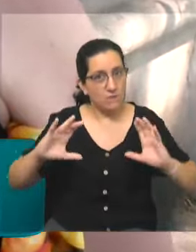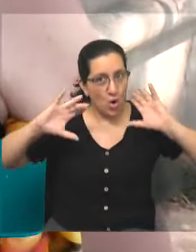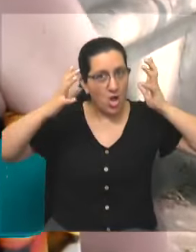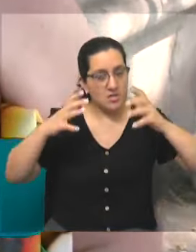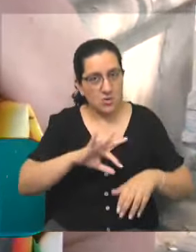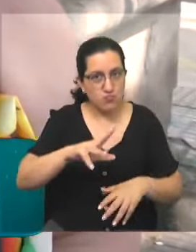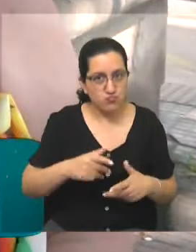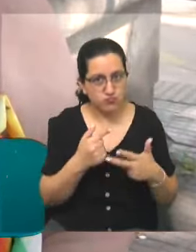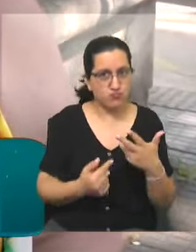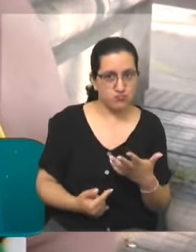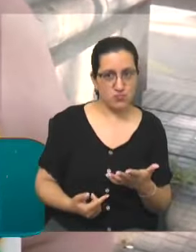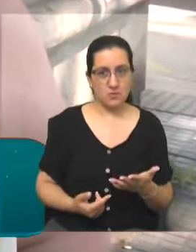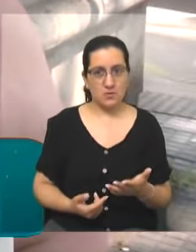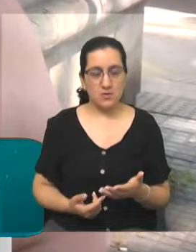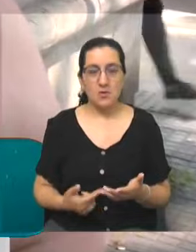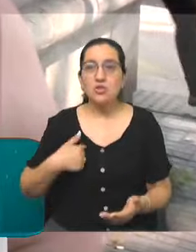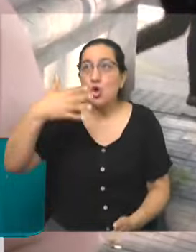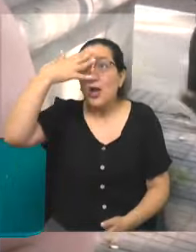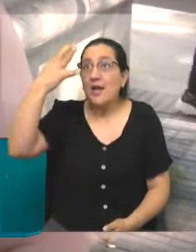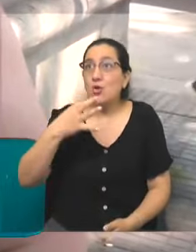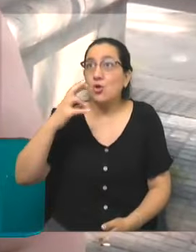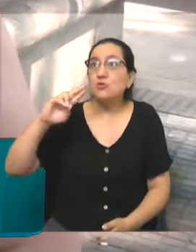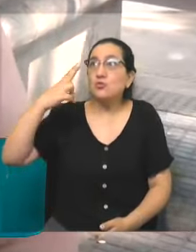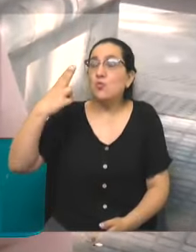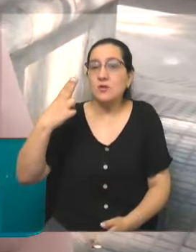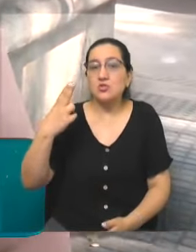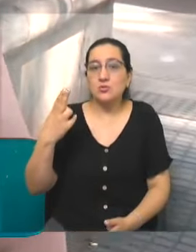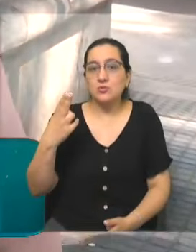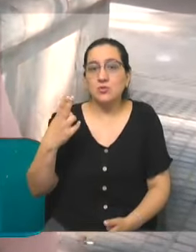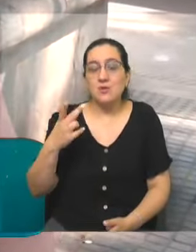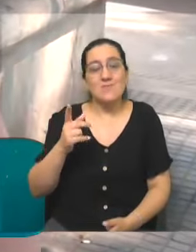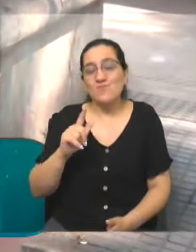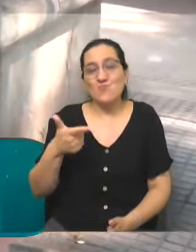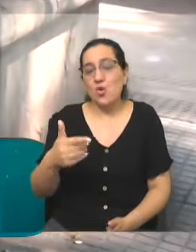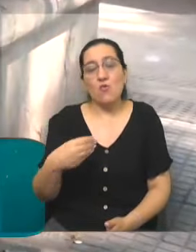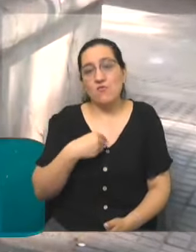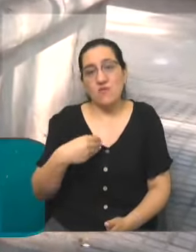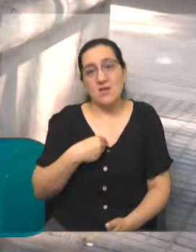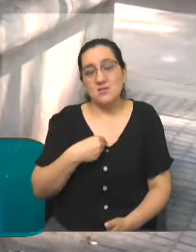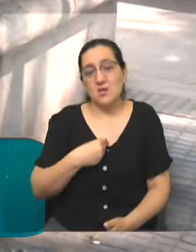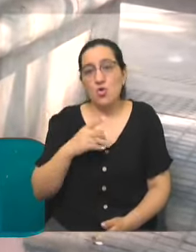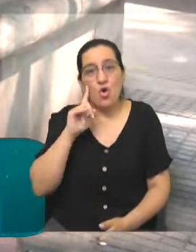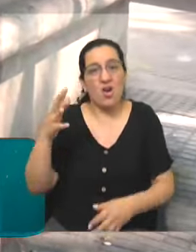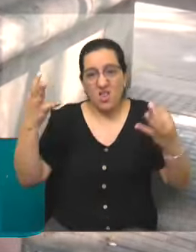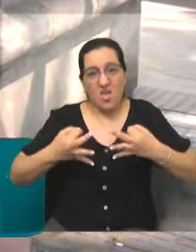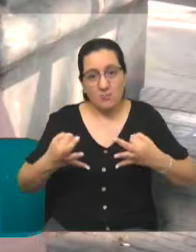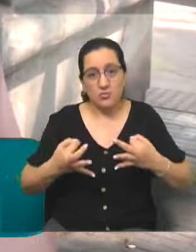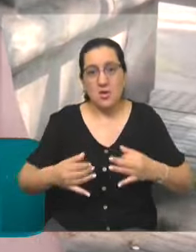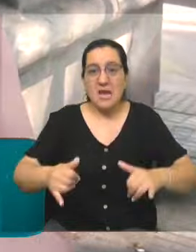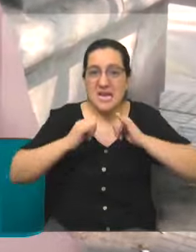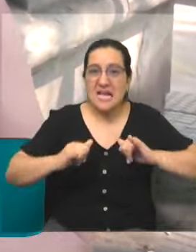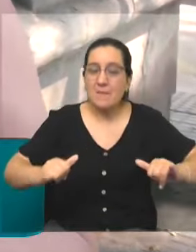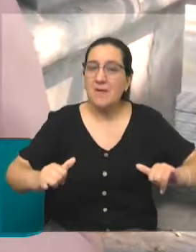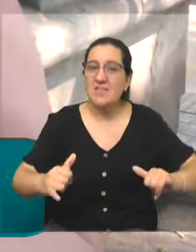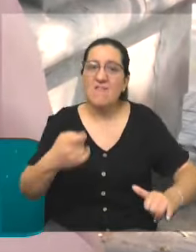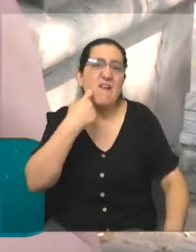cosa, ¿viste? Yo creo que los uruguayos estamos descreídos. Y la campaña no tuvo